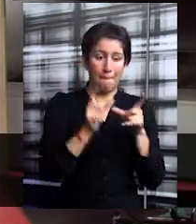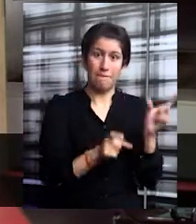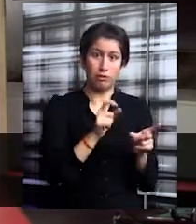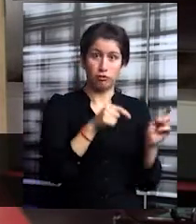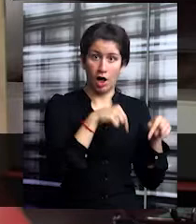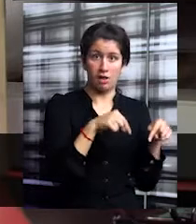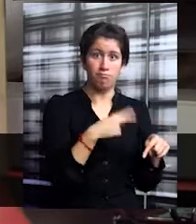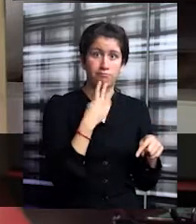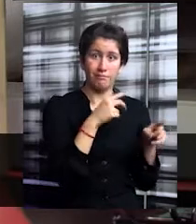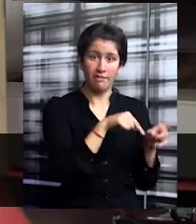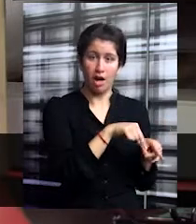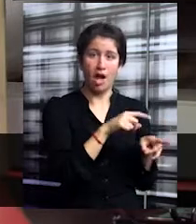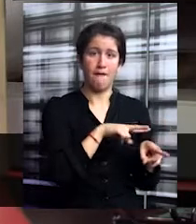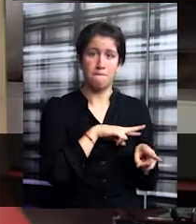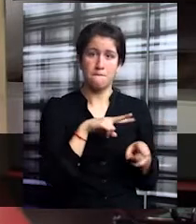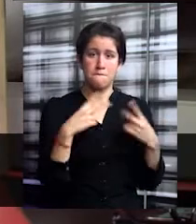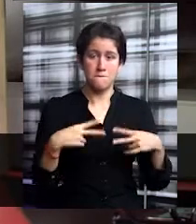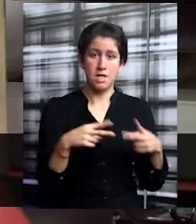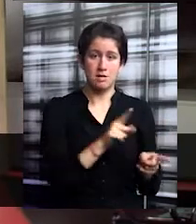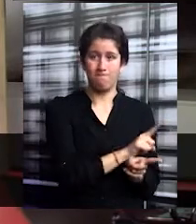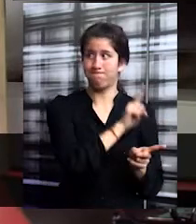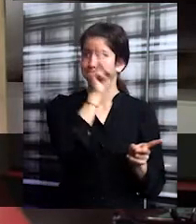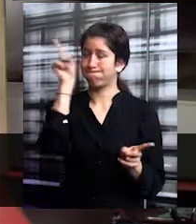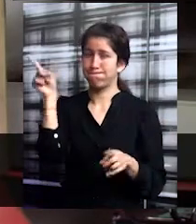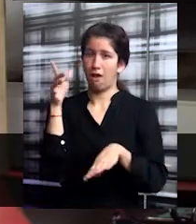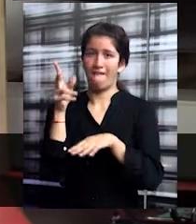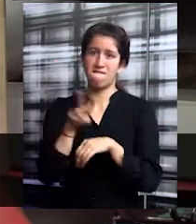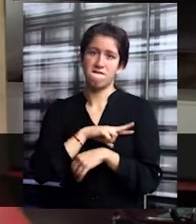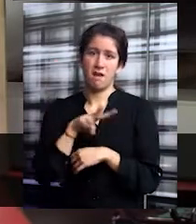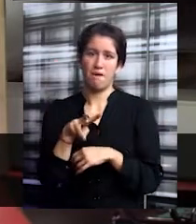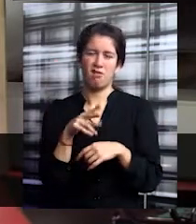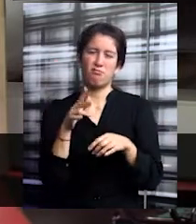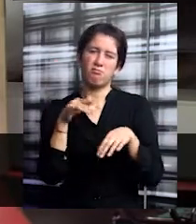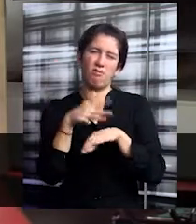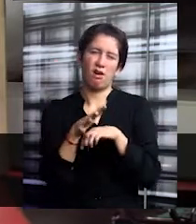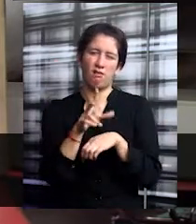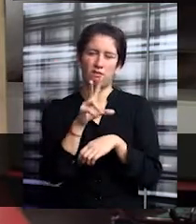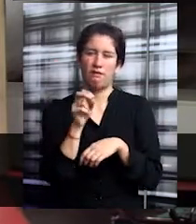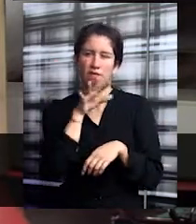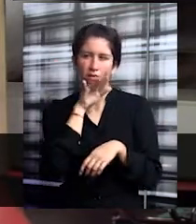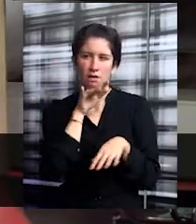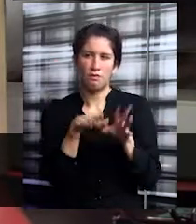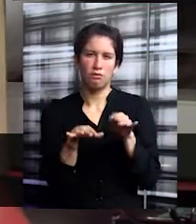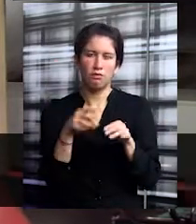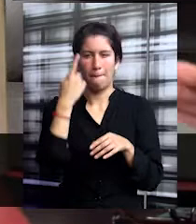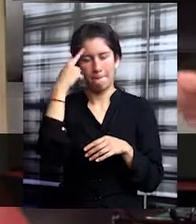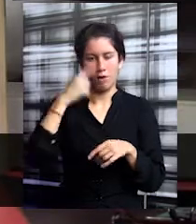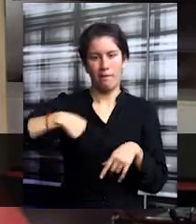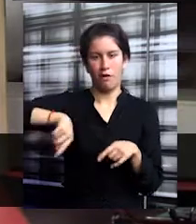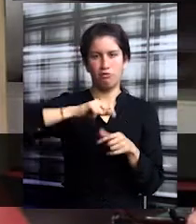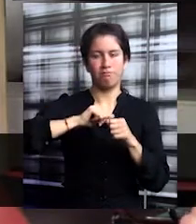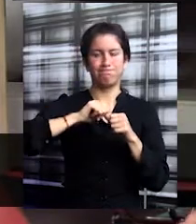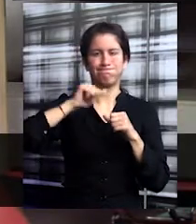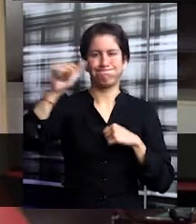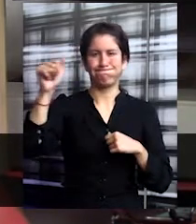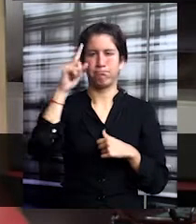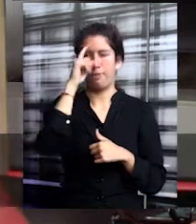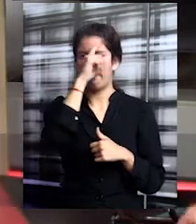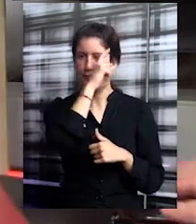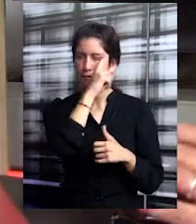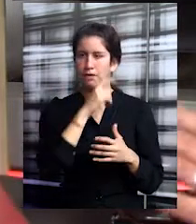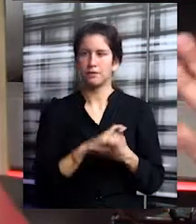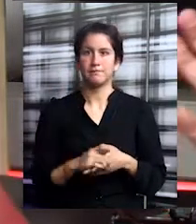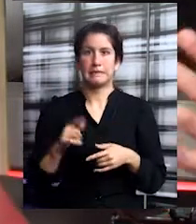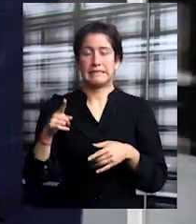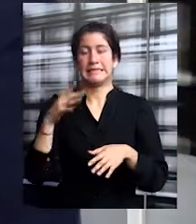viven en Viña, van acá a Valparaíso, se demoran 15, 20 minutos. Para nosotros de verdad es una situación muy, muy compleja. Aunque a veces hoy día alcalde con los tacos, sobre todo en